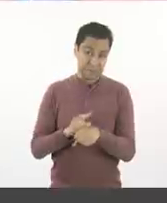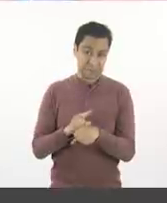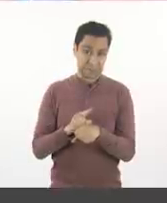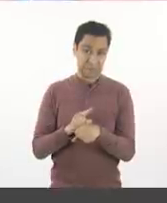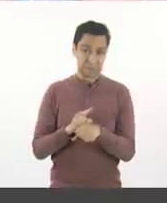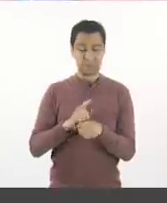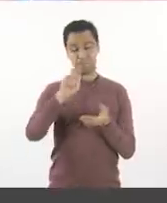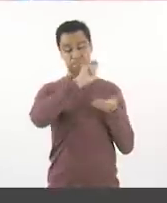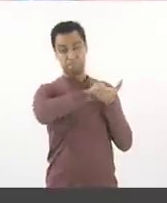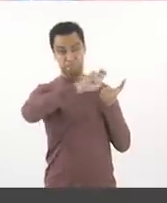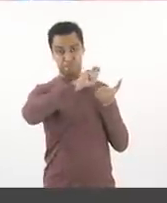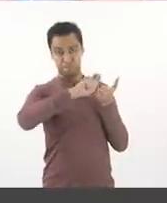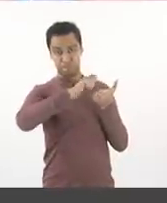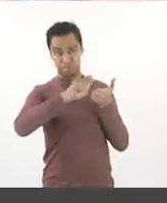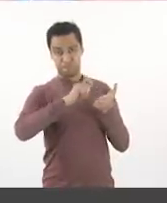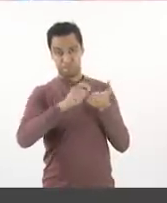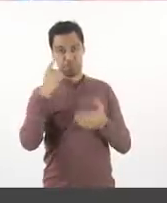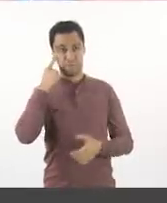31 días.